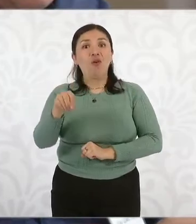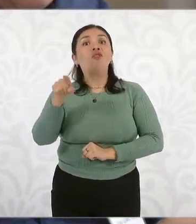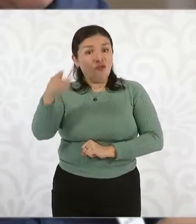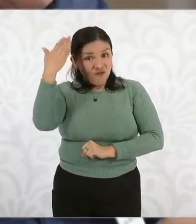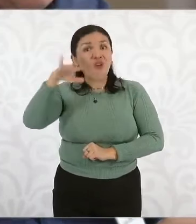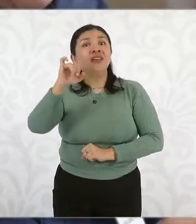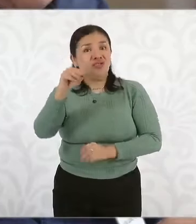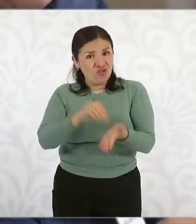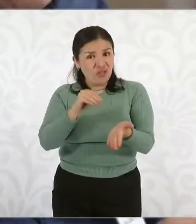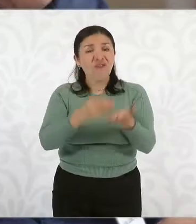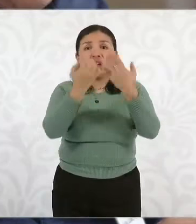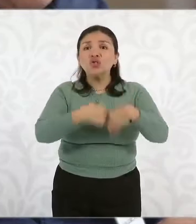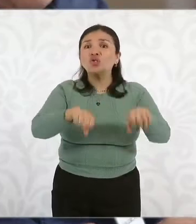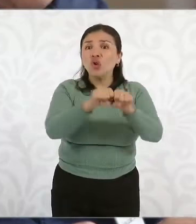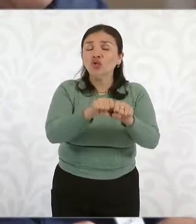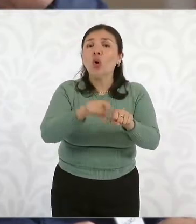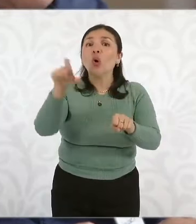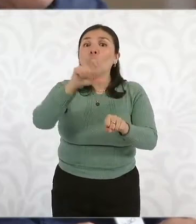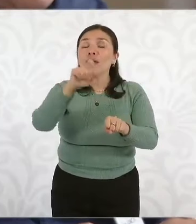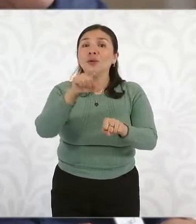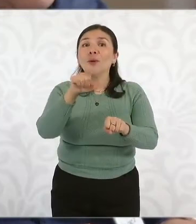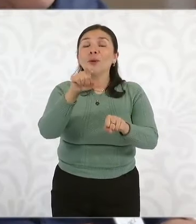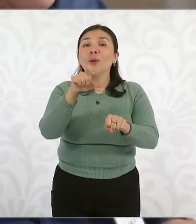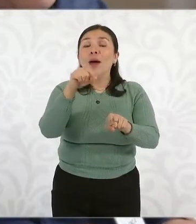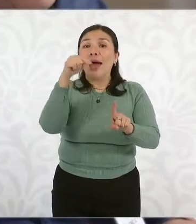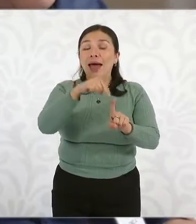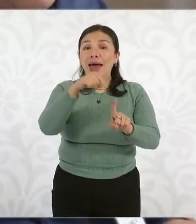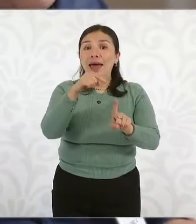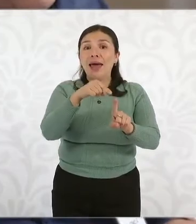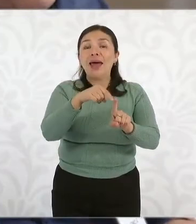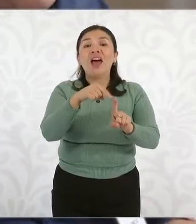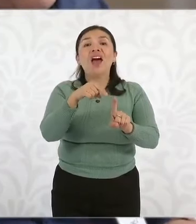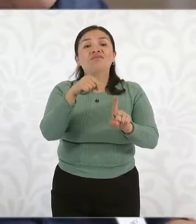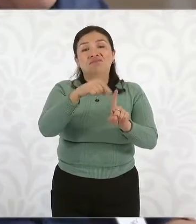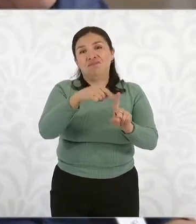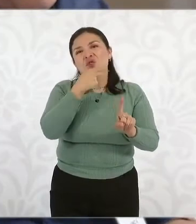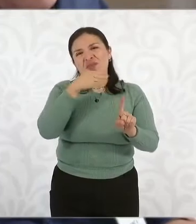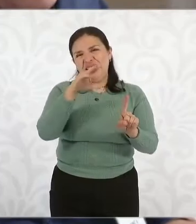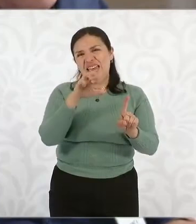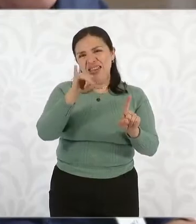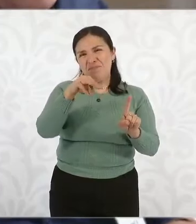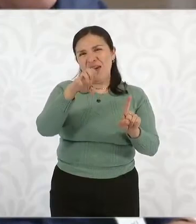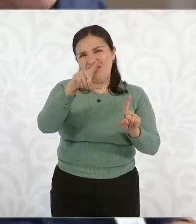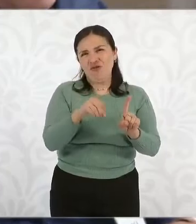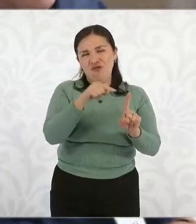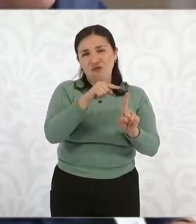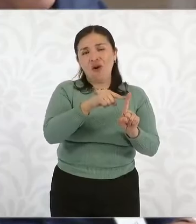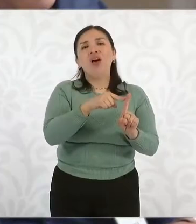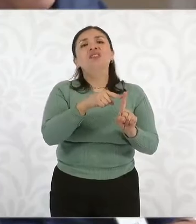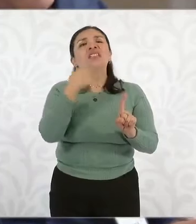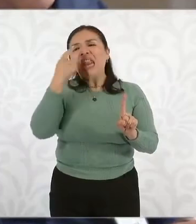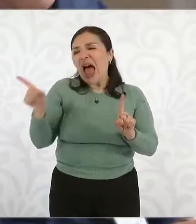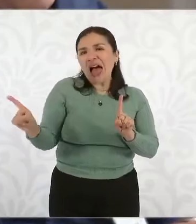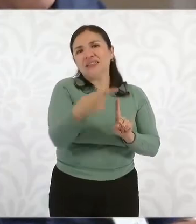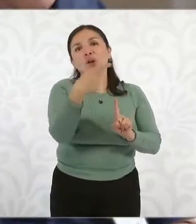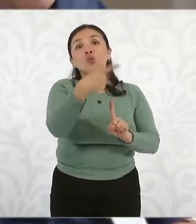3 días después de que, mandara, presuntamente así lo ha manejado la Fiscalía de Bolivia, mandara a